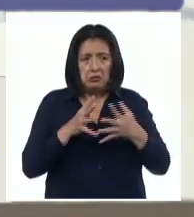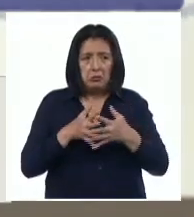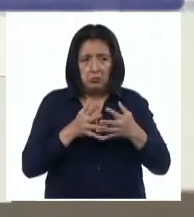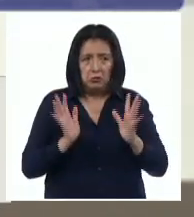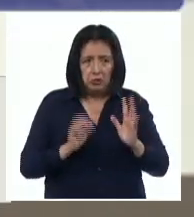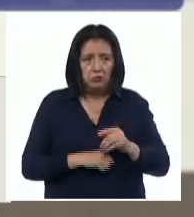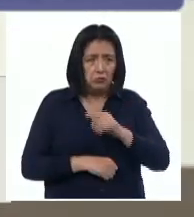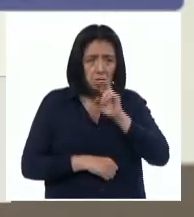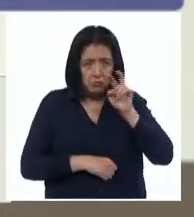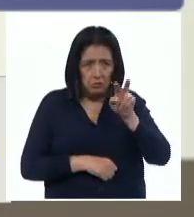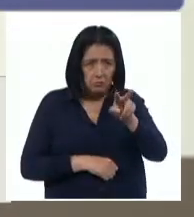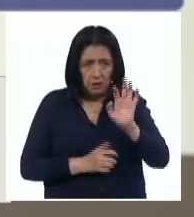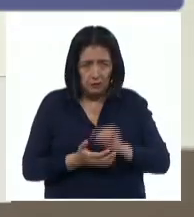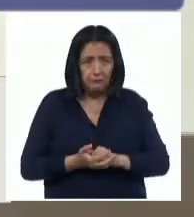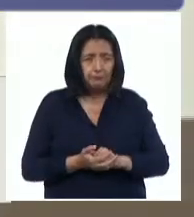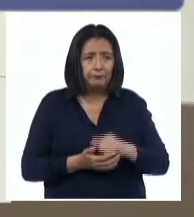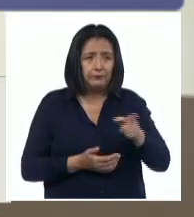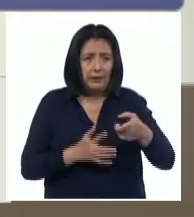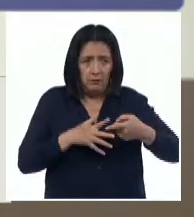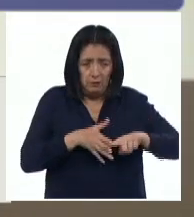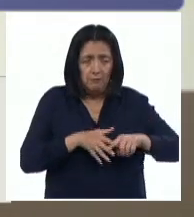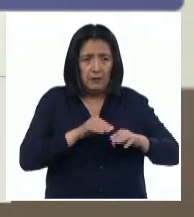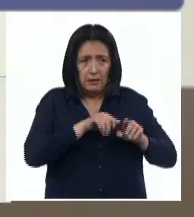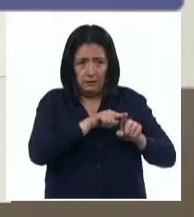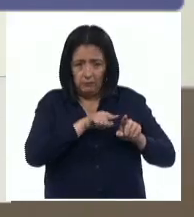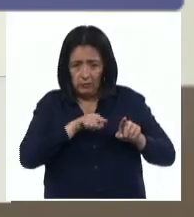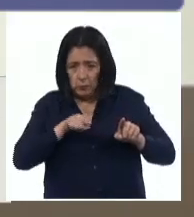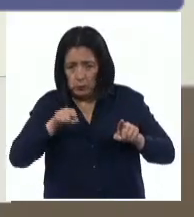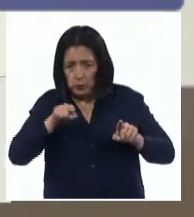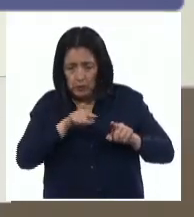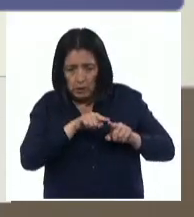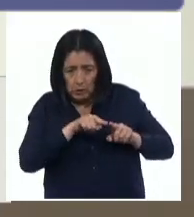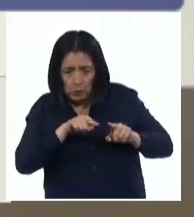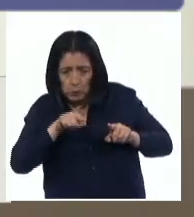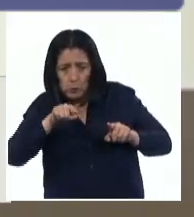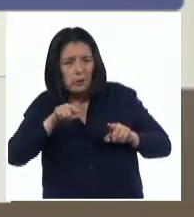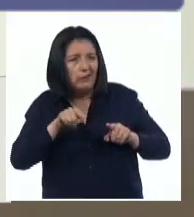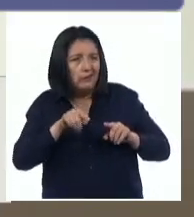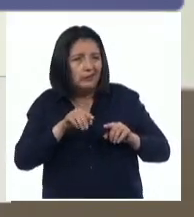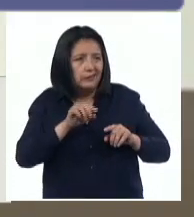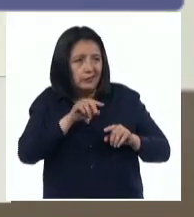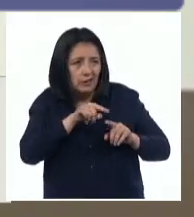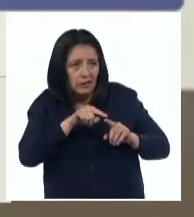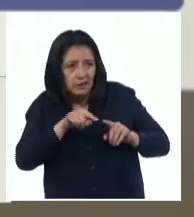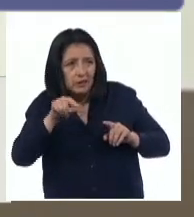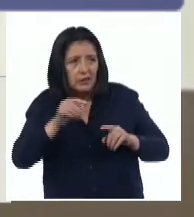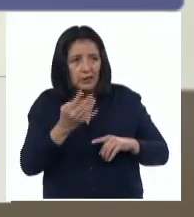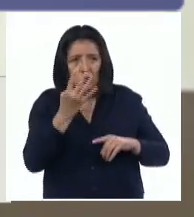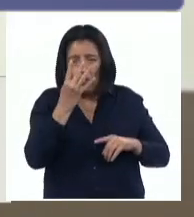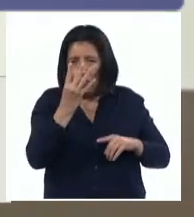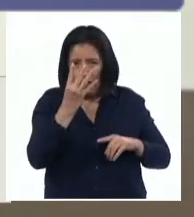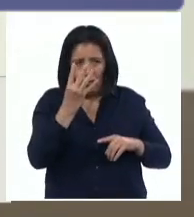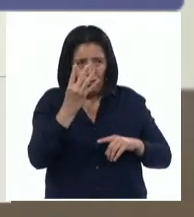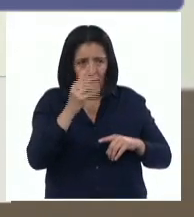Unidos. Ustedes pueden ver que en la parte inicial de la curva casi se superponen las 4 curvas